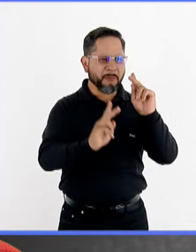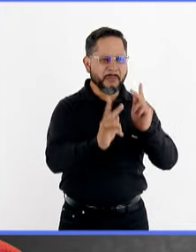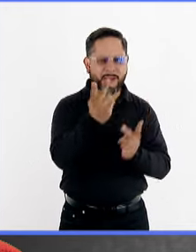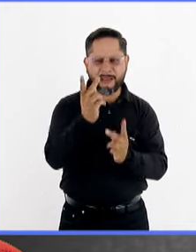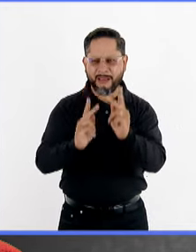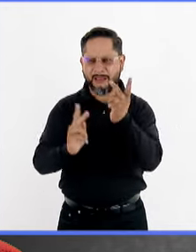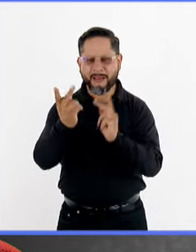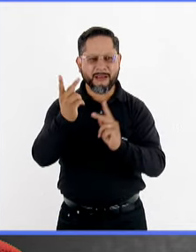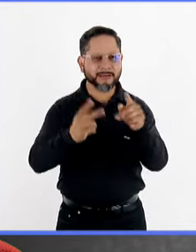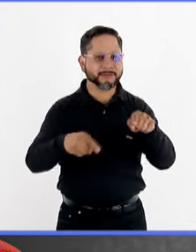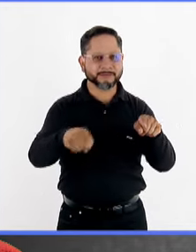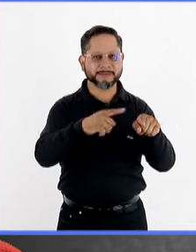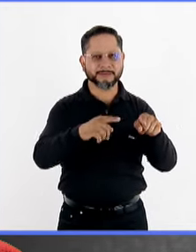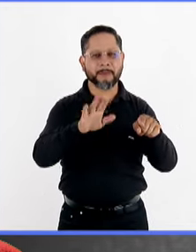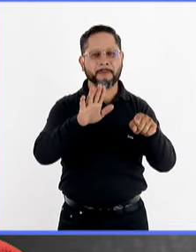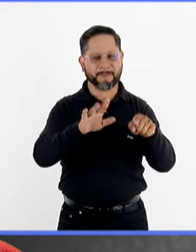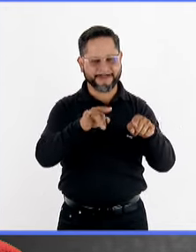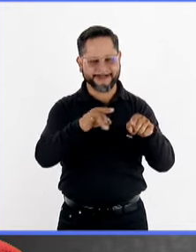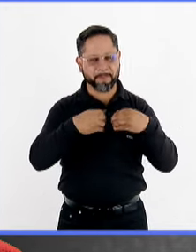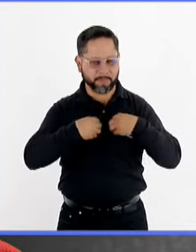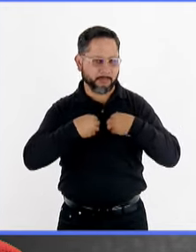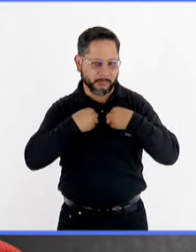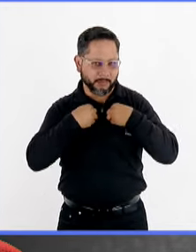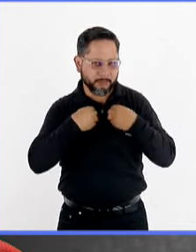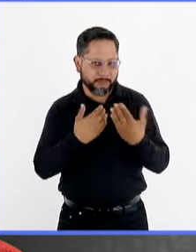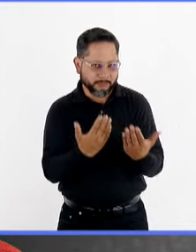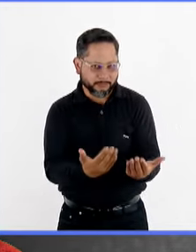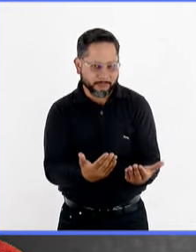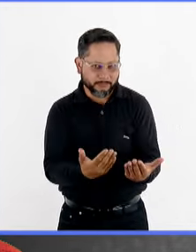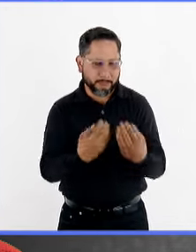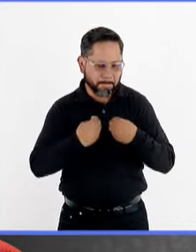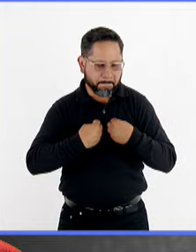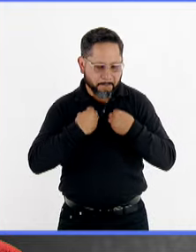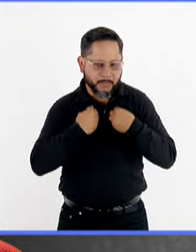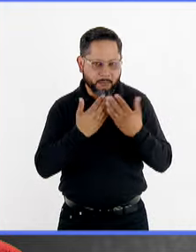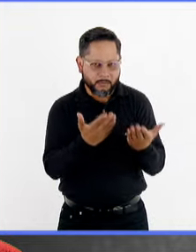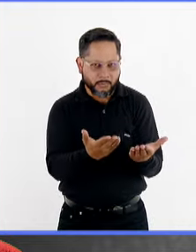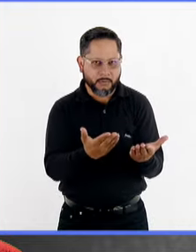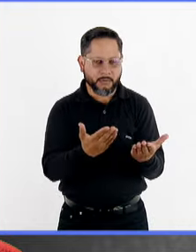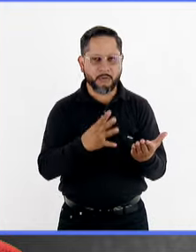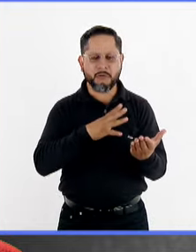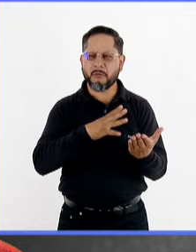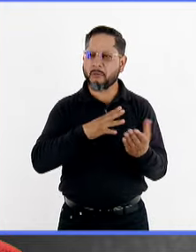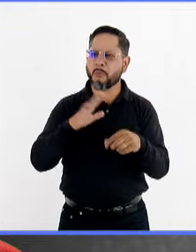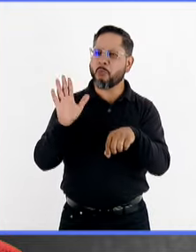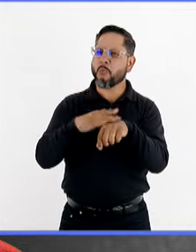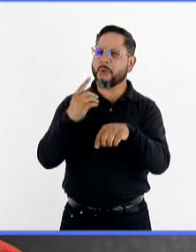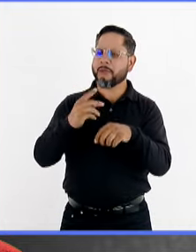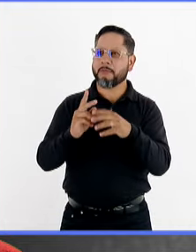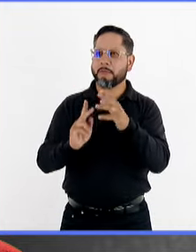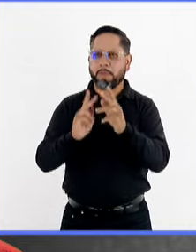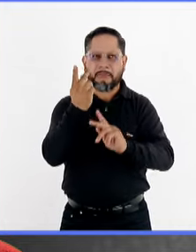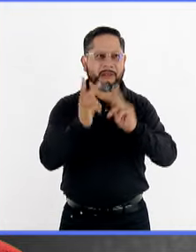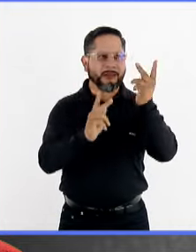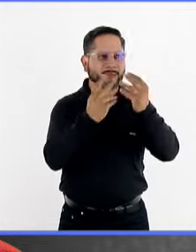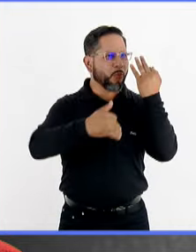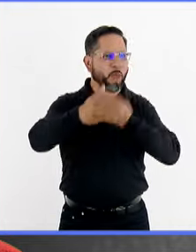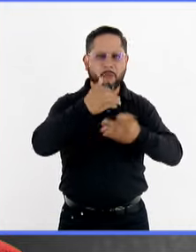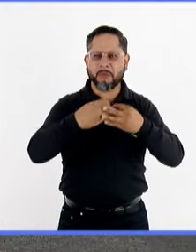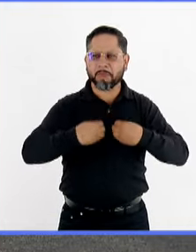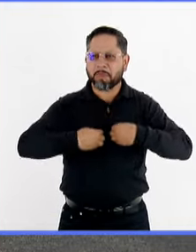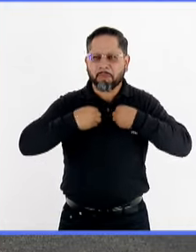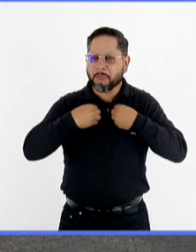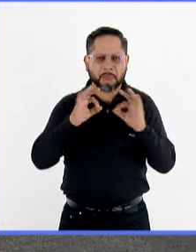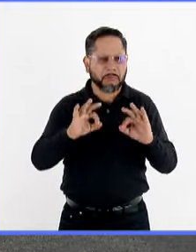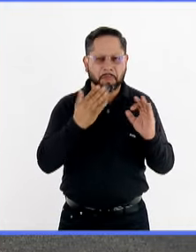plantas vivientes, desde luego, es decir, en estado vivo. ¿Por qué son plantas vivas? Creemos que todas las plantas están vivas y